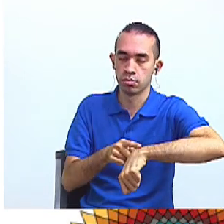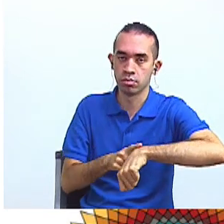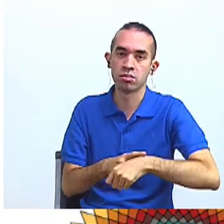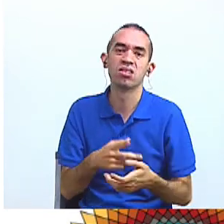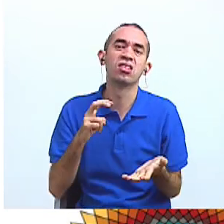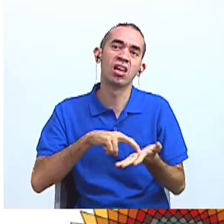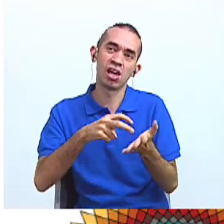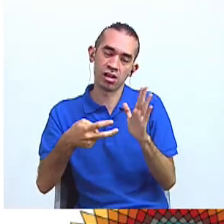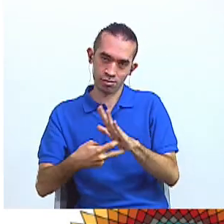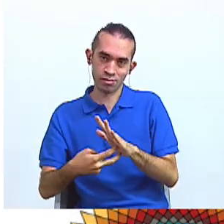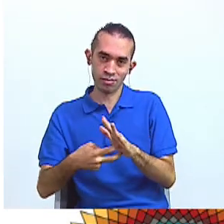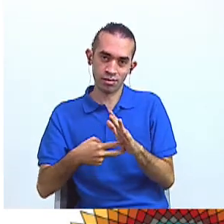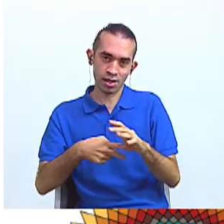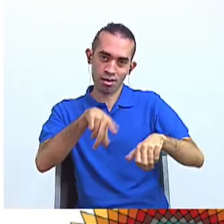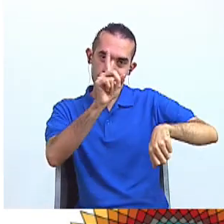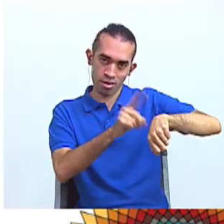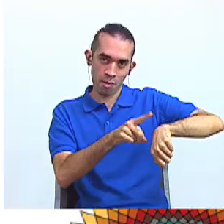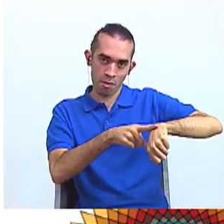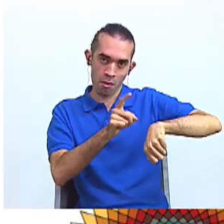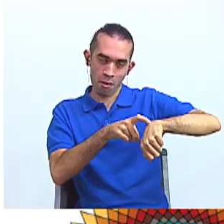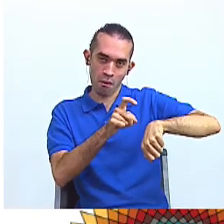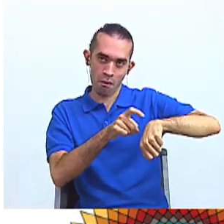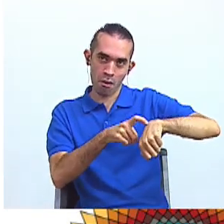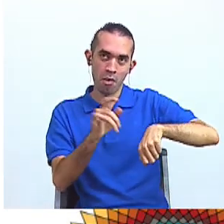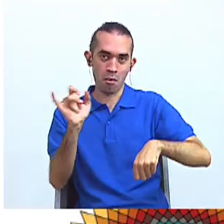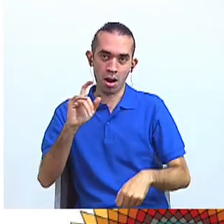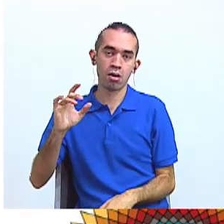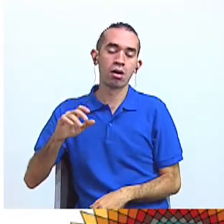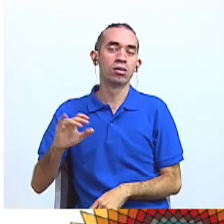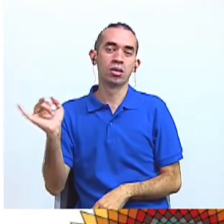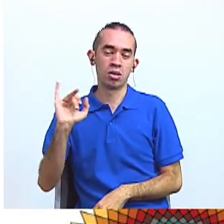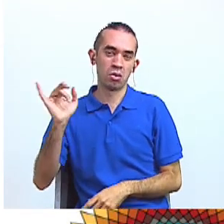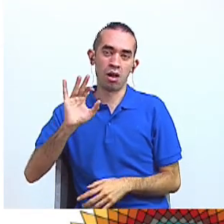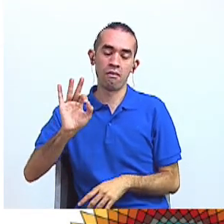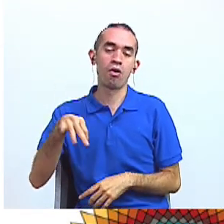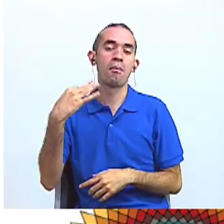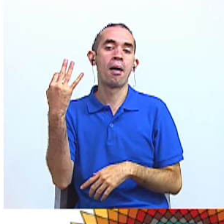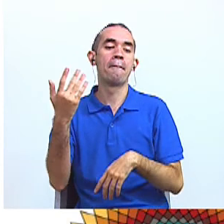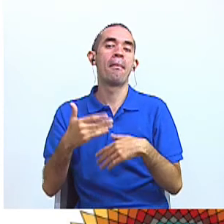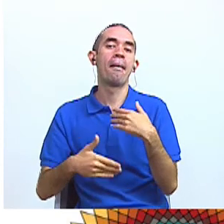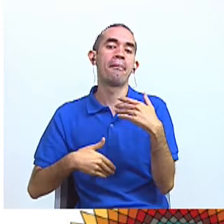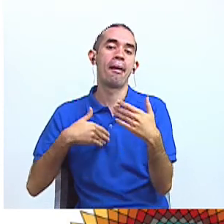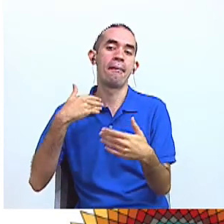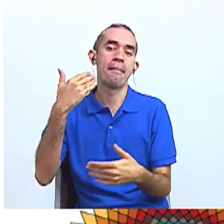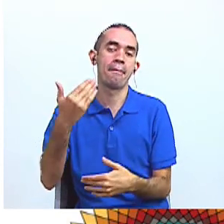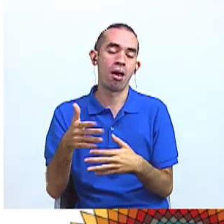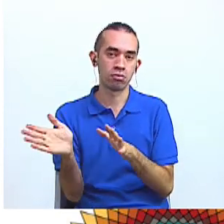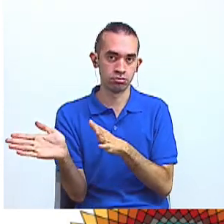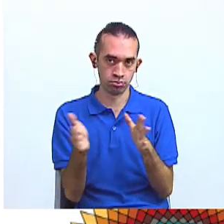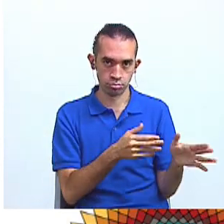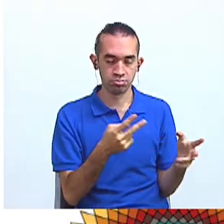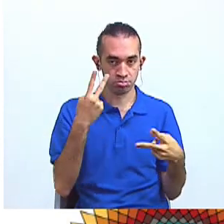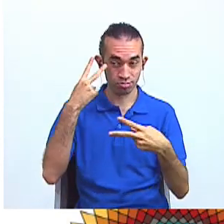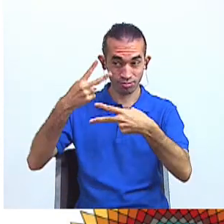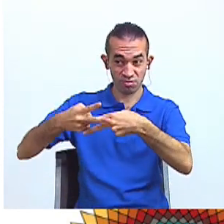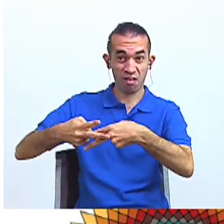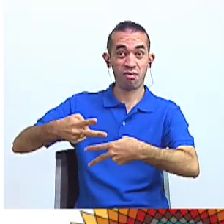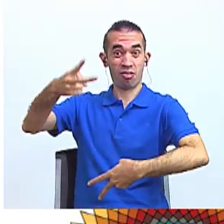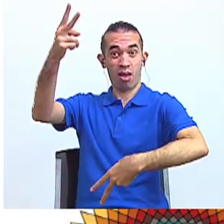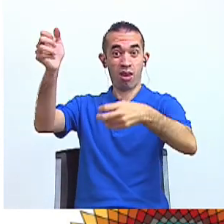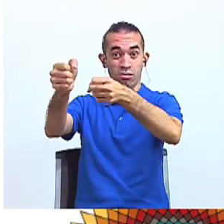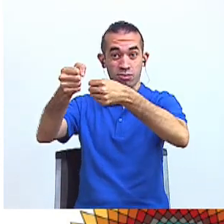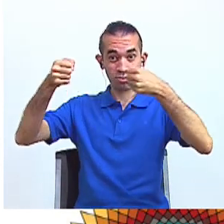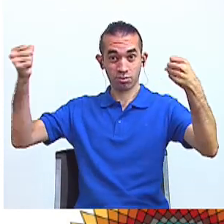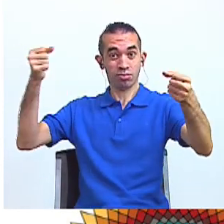Simboliza entonces el tiempo, cómo transcurre. Tenemos la ventana. Sí, la ventana, ¿recuerdan